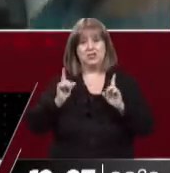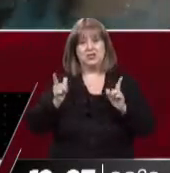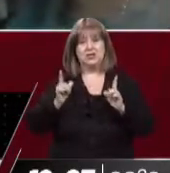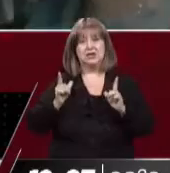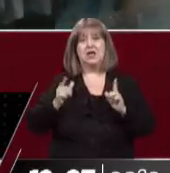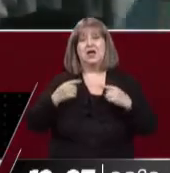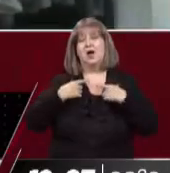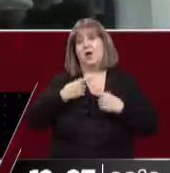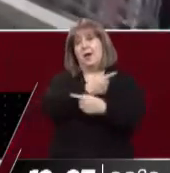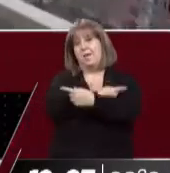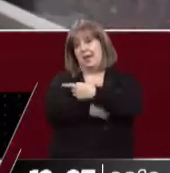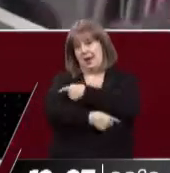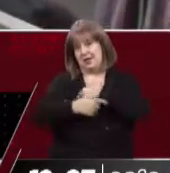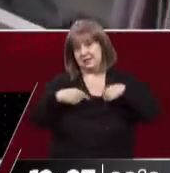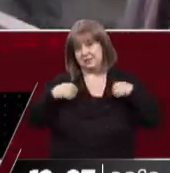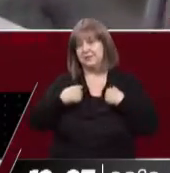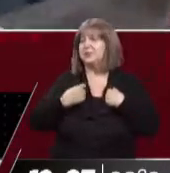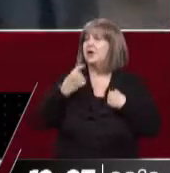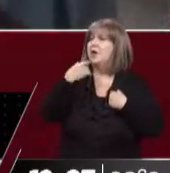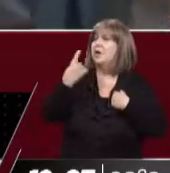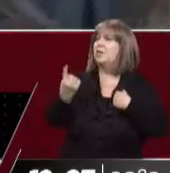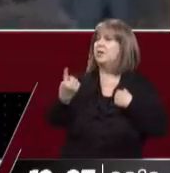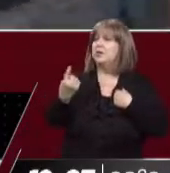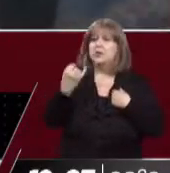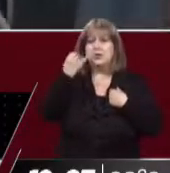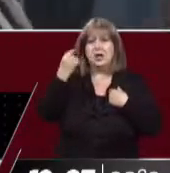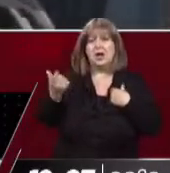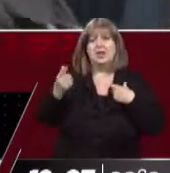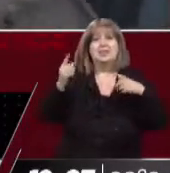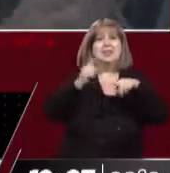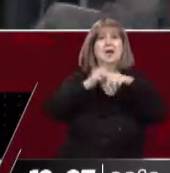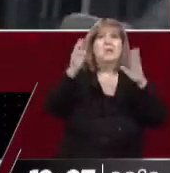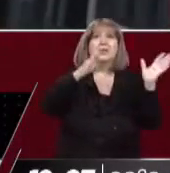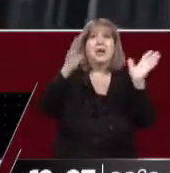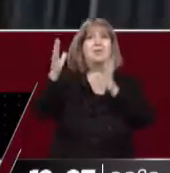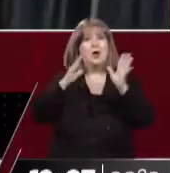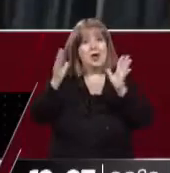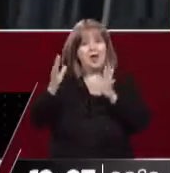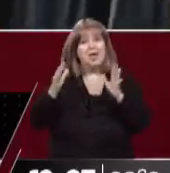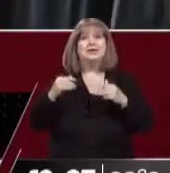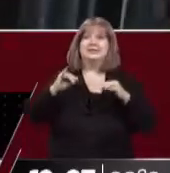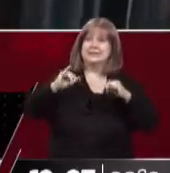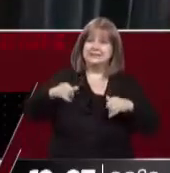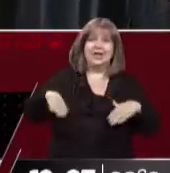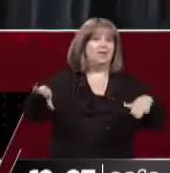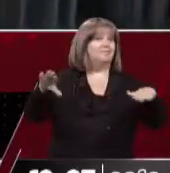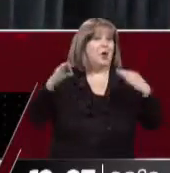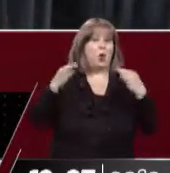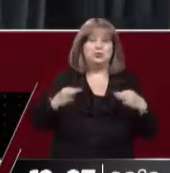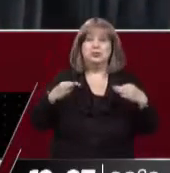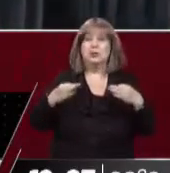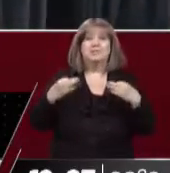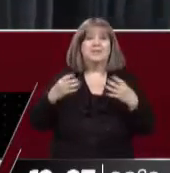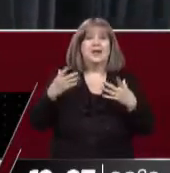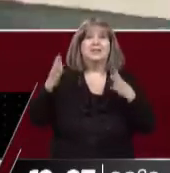muchísimo. ¿Tuvo mucho que ver el cambio de temporada en esto de los aumentos? Sí. Que se dio justo, digo, ahora en septiembre. Justo, justo dio el aumento y el cambio